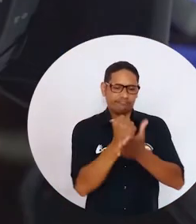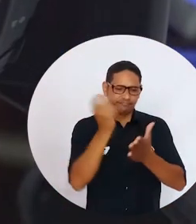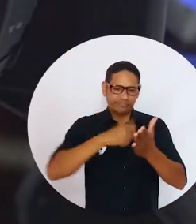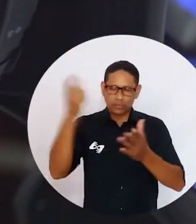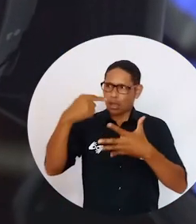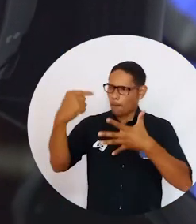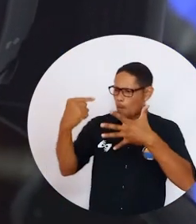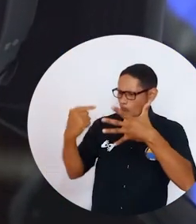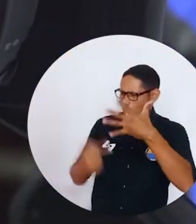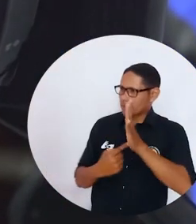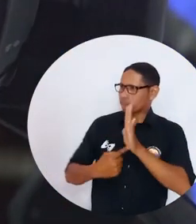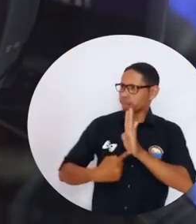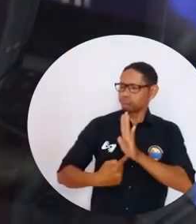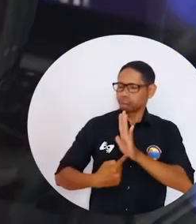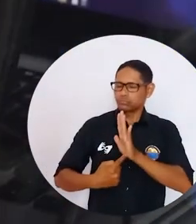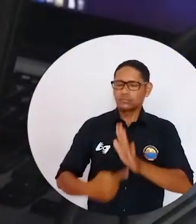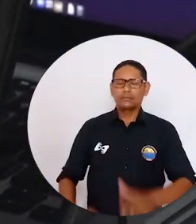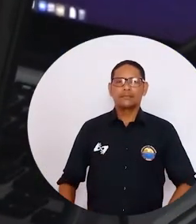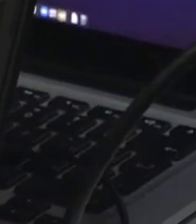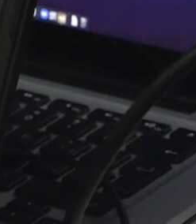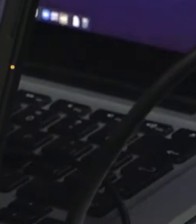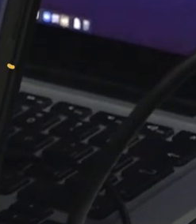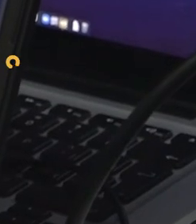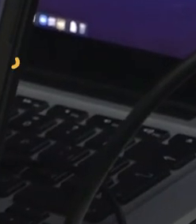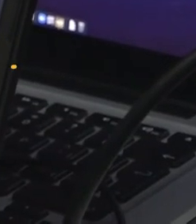los factores de cumplimiento del programa.